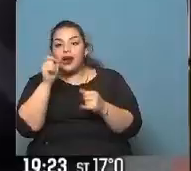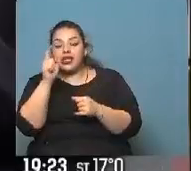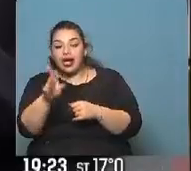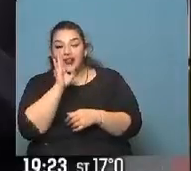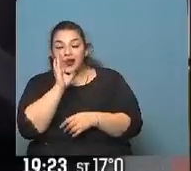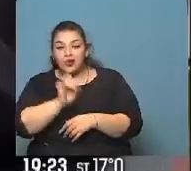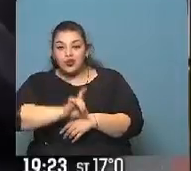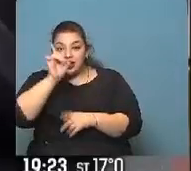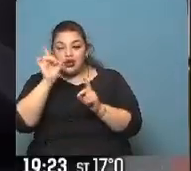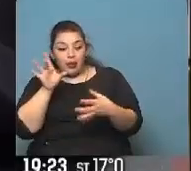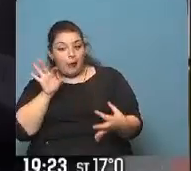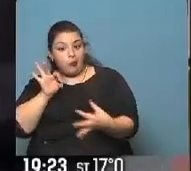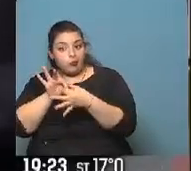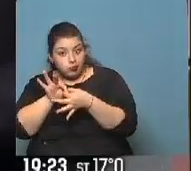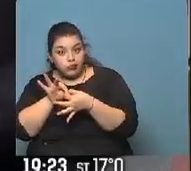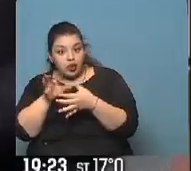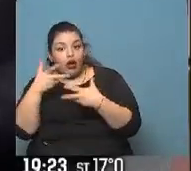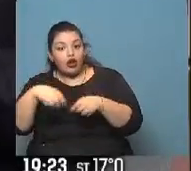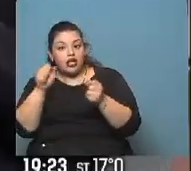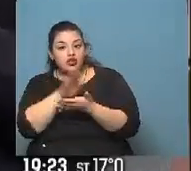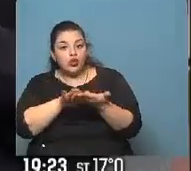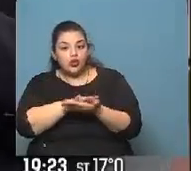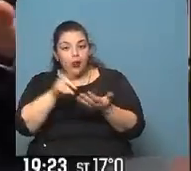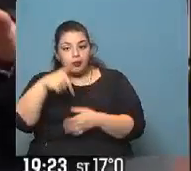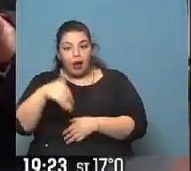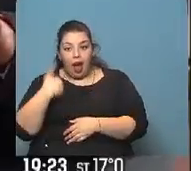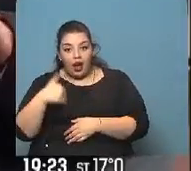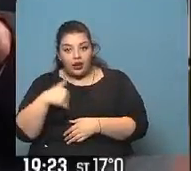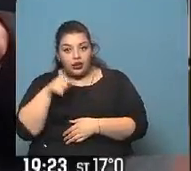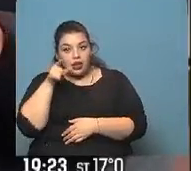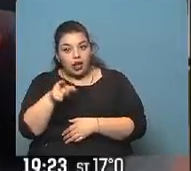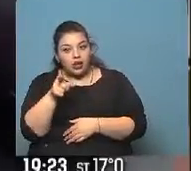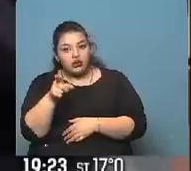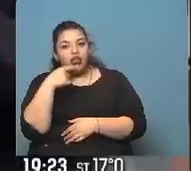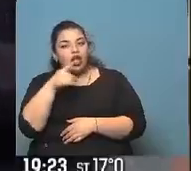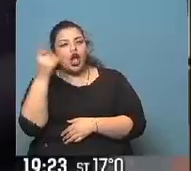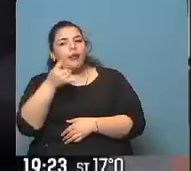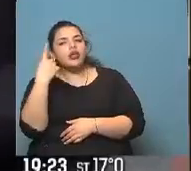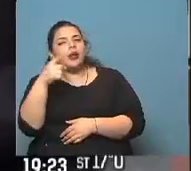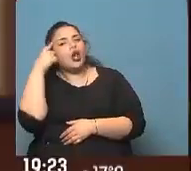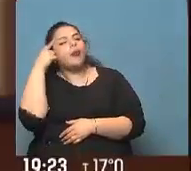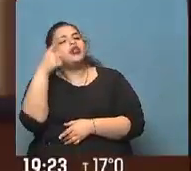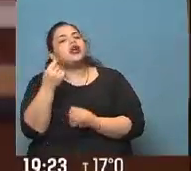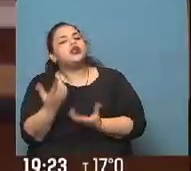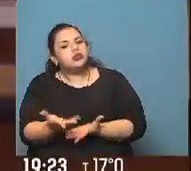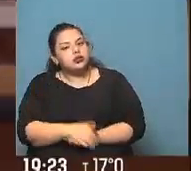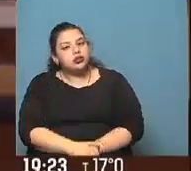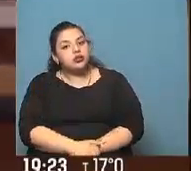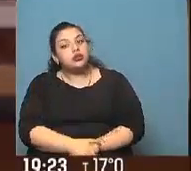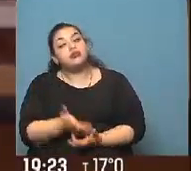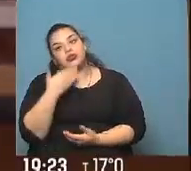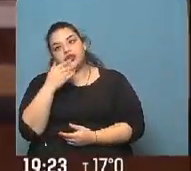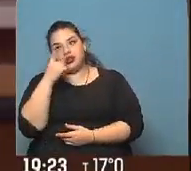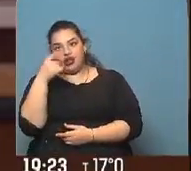profundamente involucrado en hallar una solución para la argentina esto fue completamente desmentido pero cuál es tu opinión y menos mal que fue de mentira